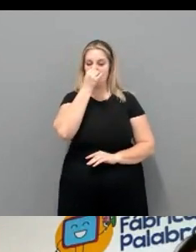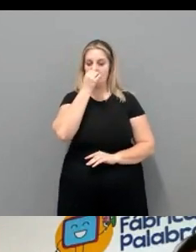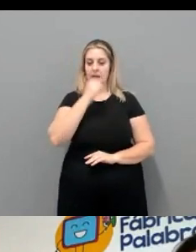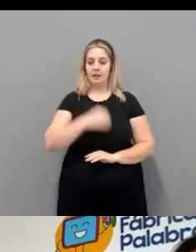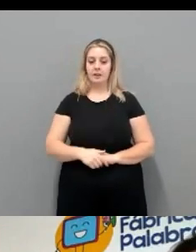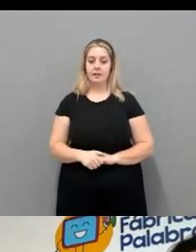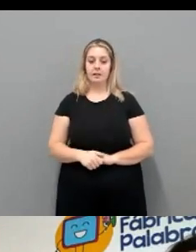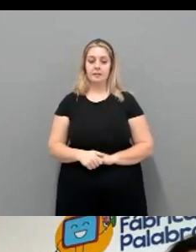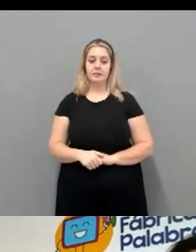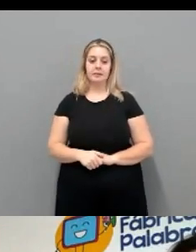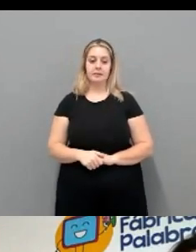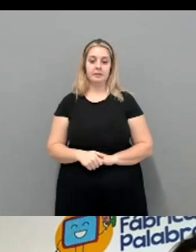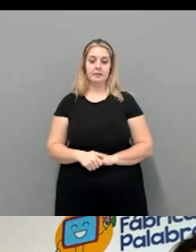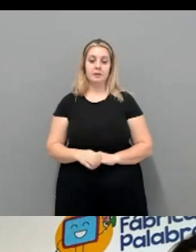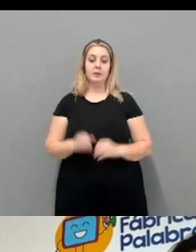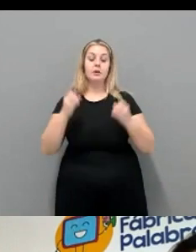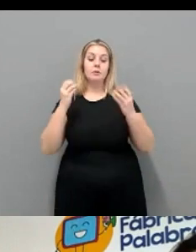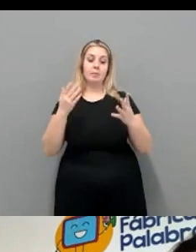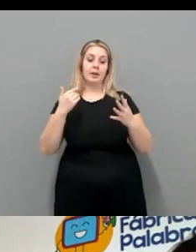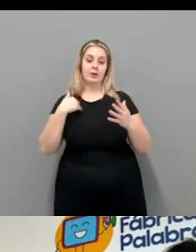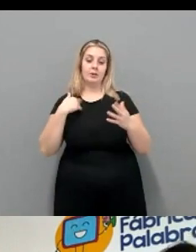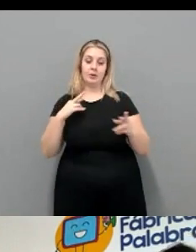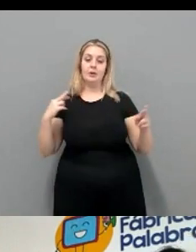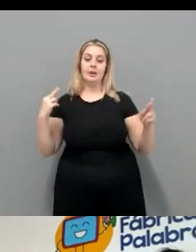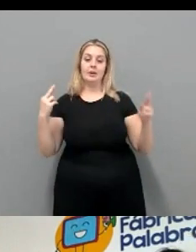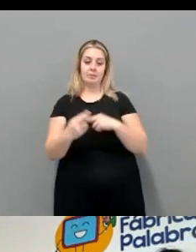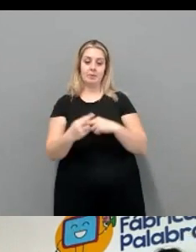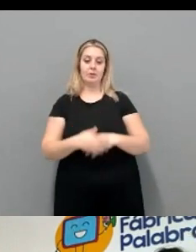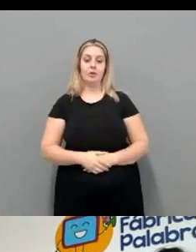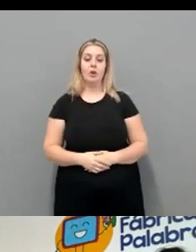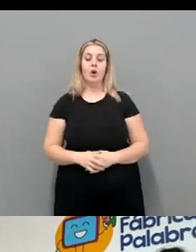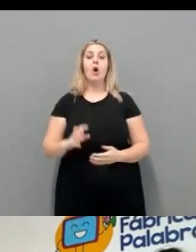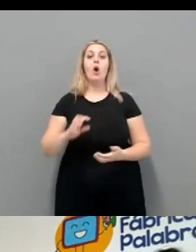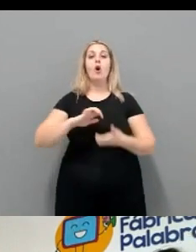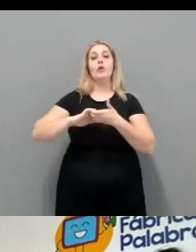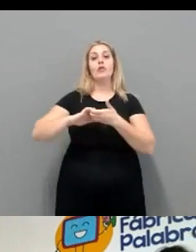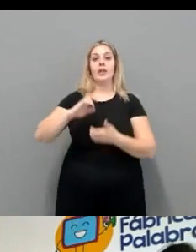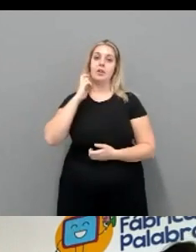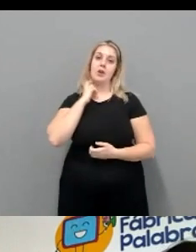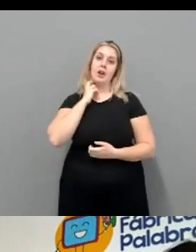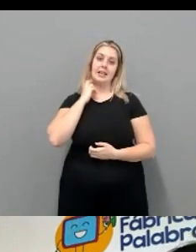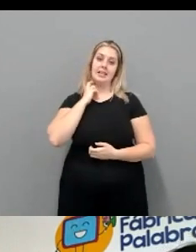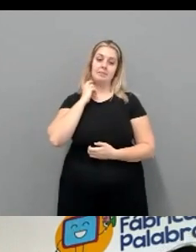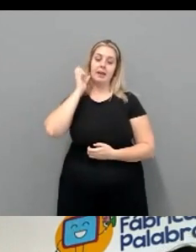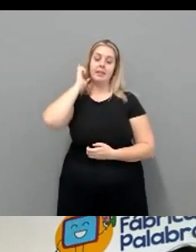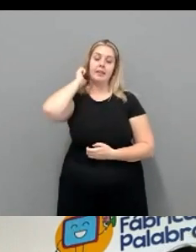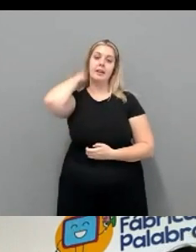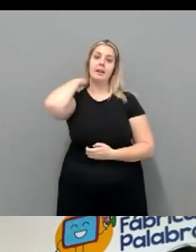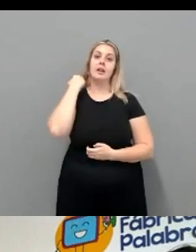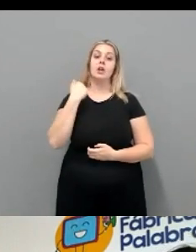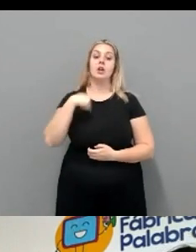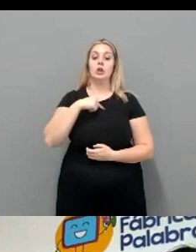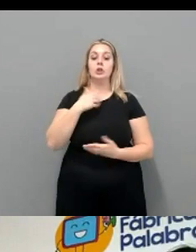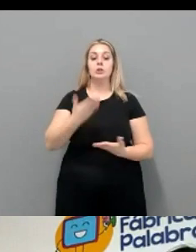Bueno, yo lo salgo un poco al paso. Desde Confederación ASPACE lo que planteamos